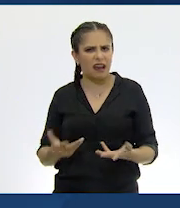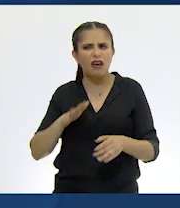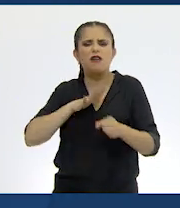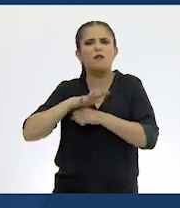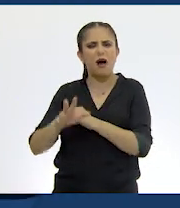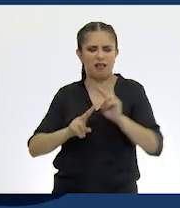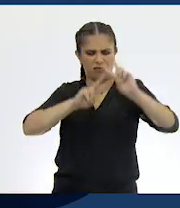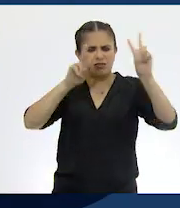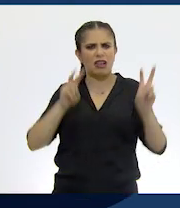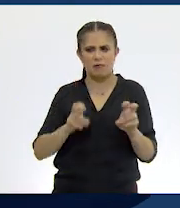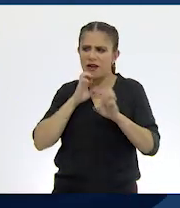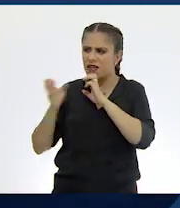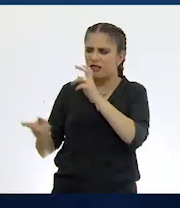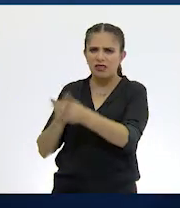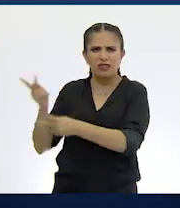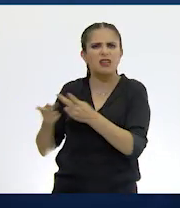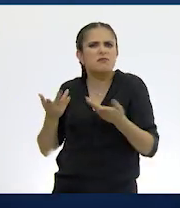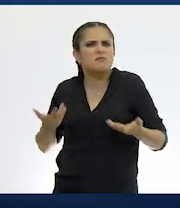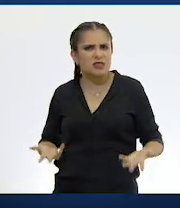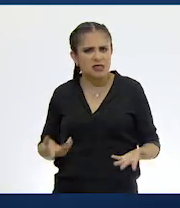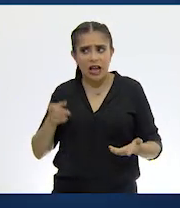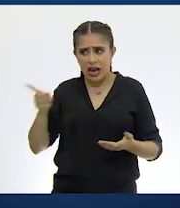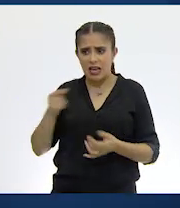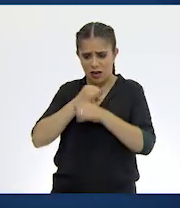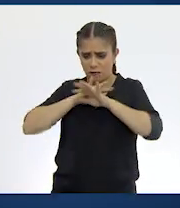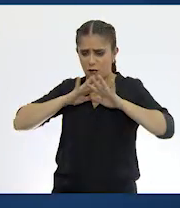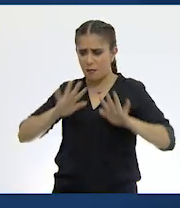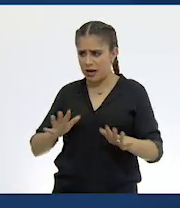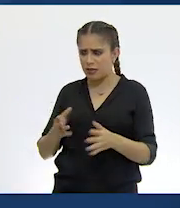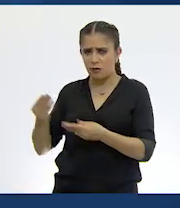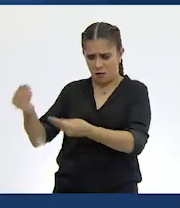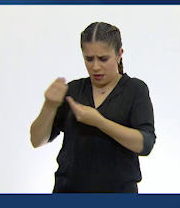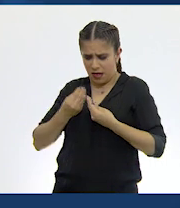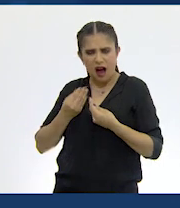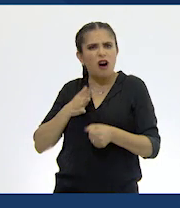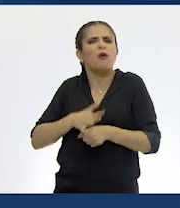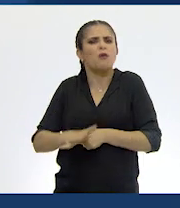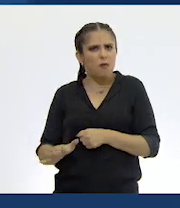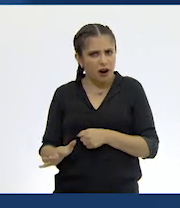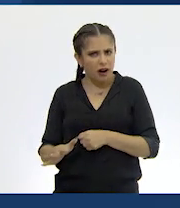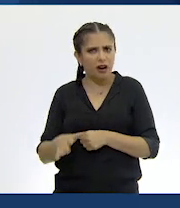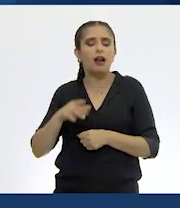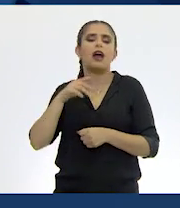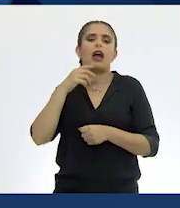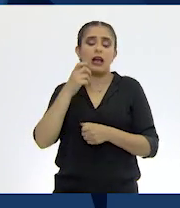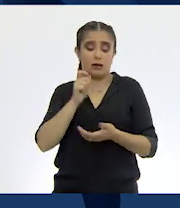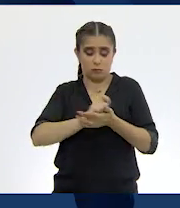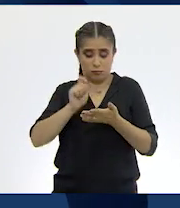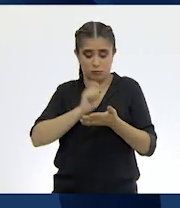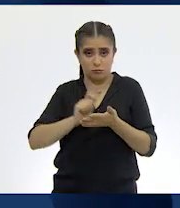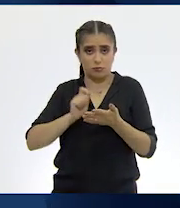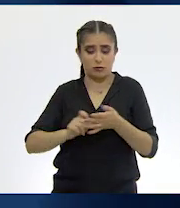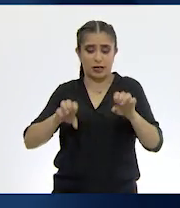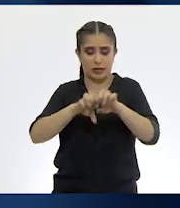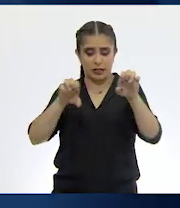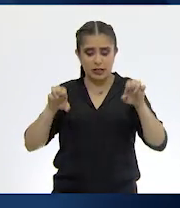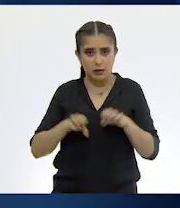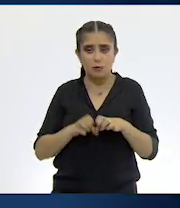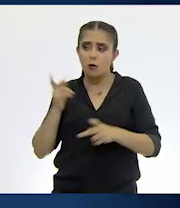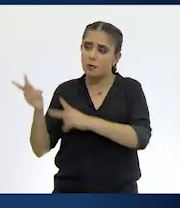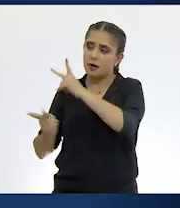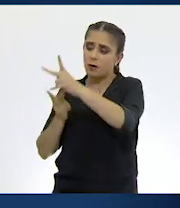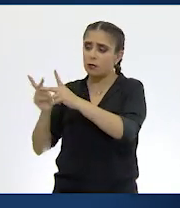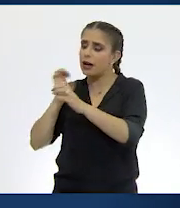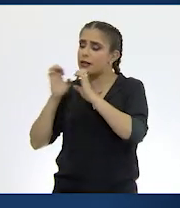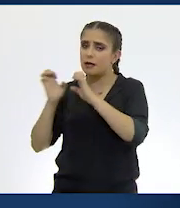entrevista a esa persona? ¿Qué información puede ofrecer? Determina y escribe con tus compañeros de equipo las preguntas que